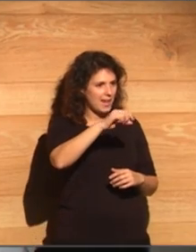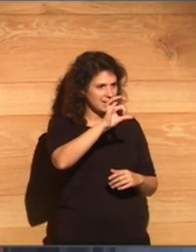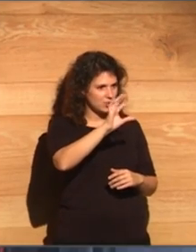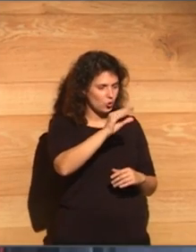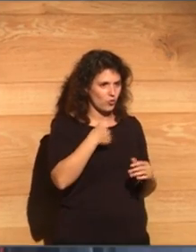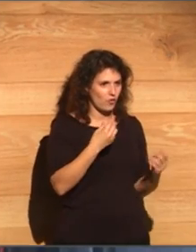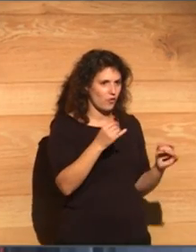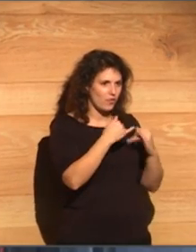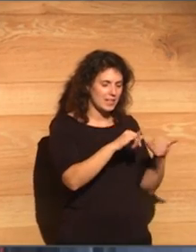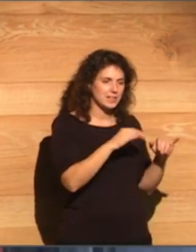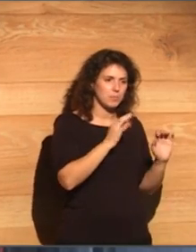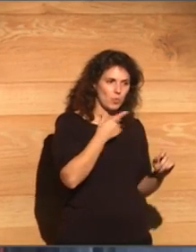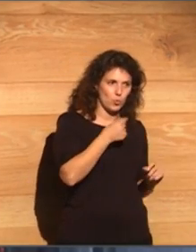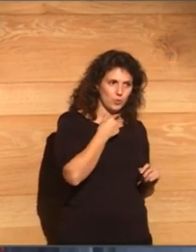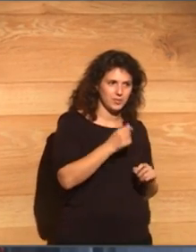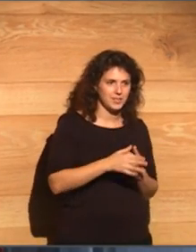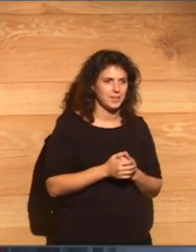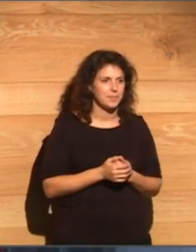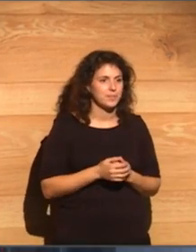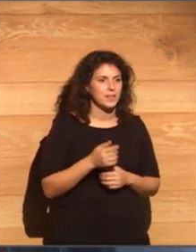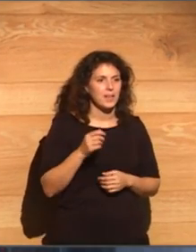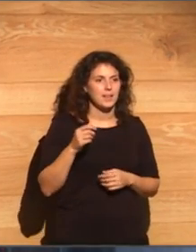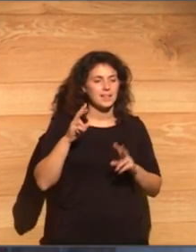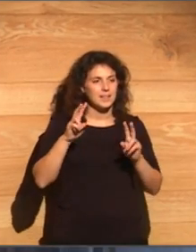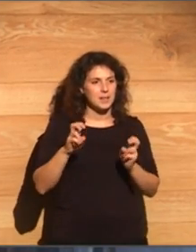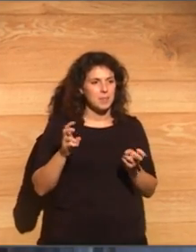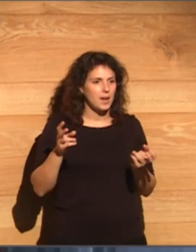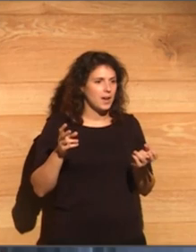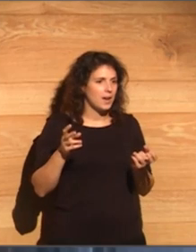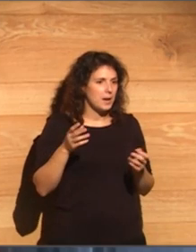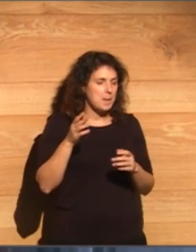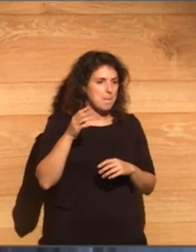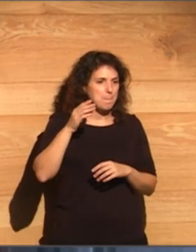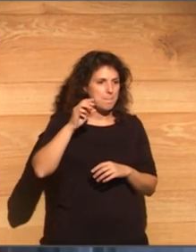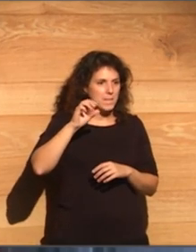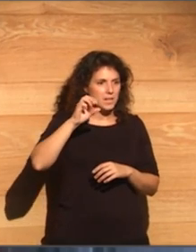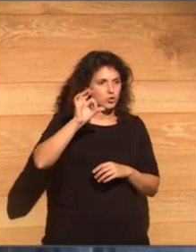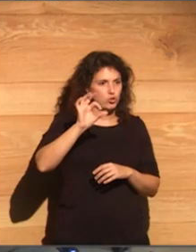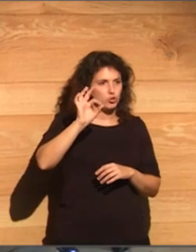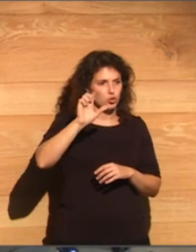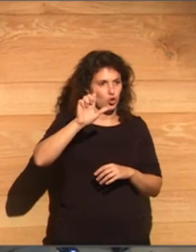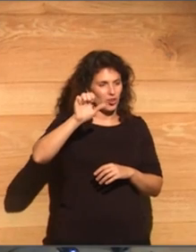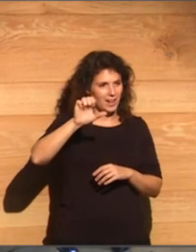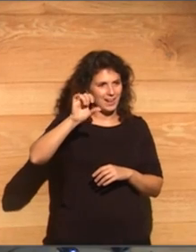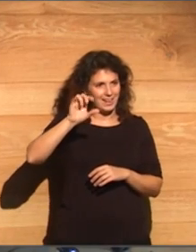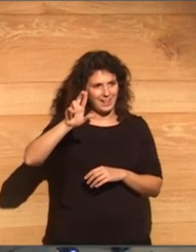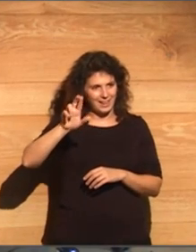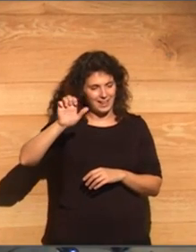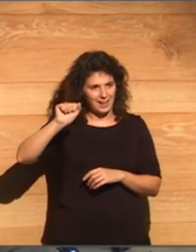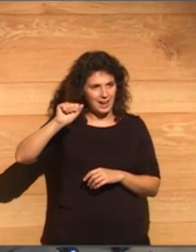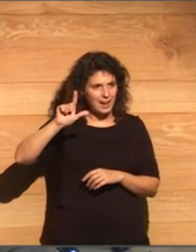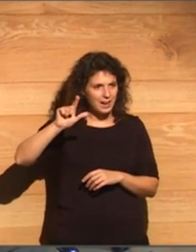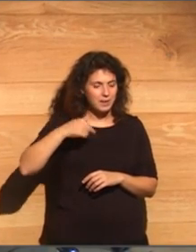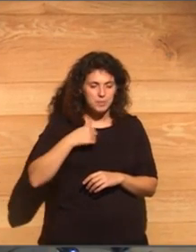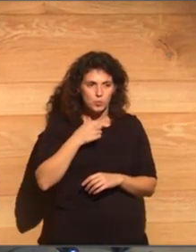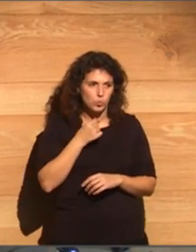Hay una frase maravillosa en París Tombuctú. Ves, venga. Que está Amparo Soler Real, que está maravilloso también. También, fantástico. Y no sé si